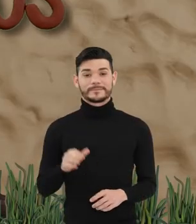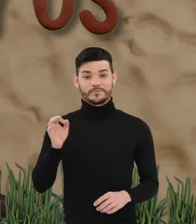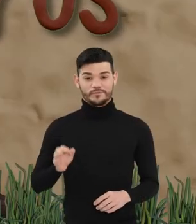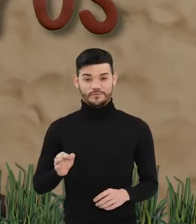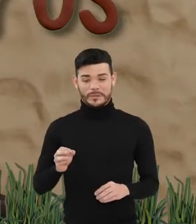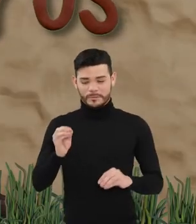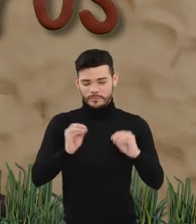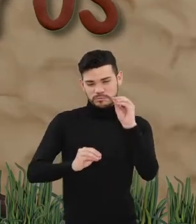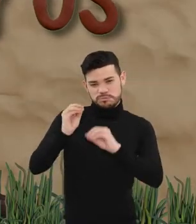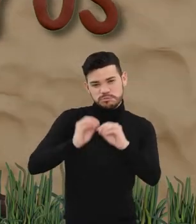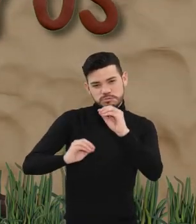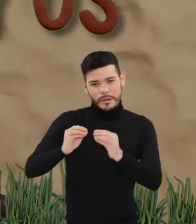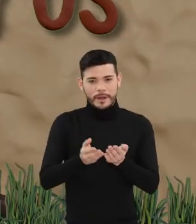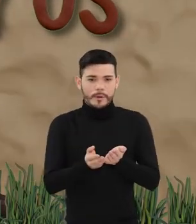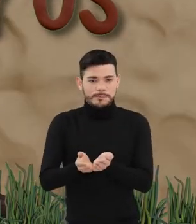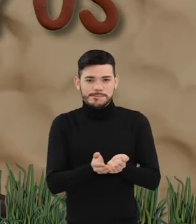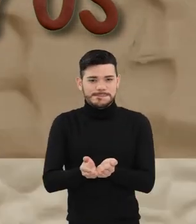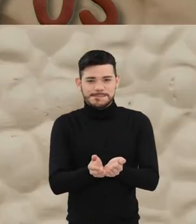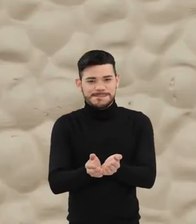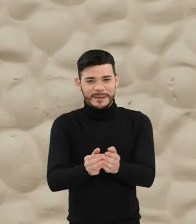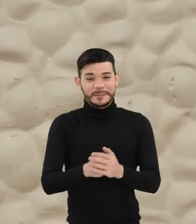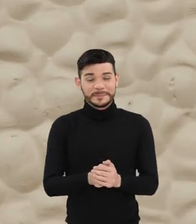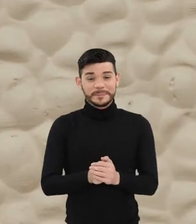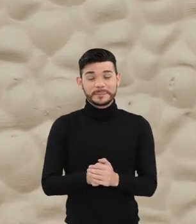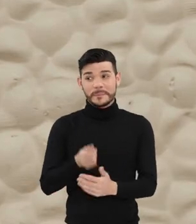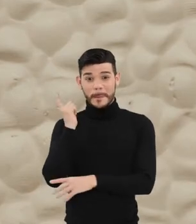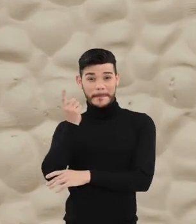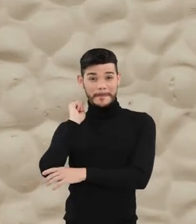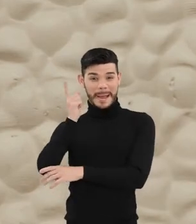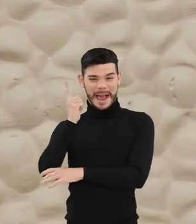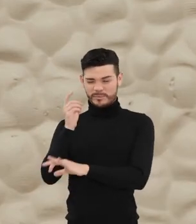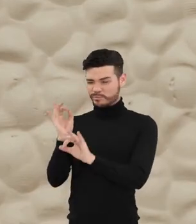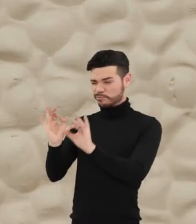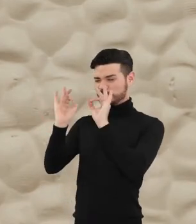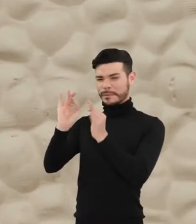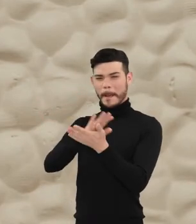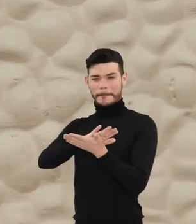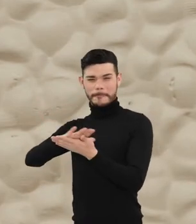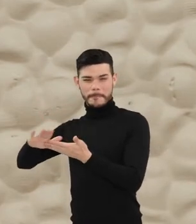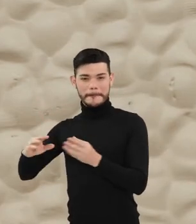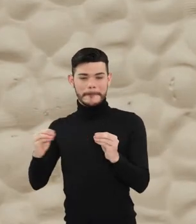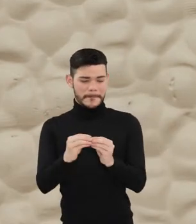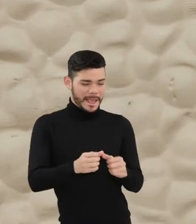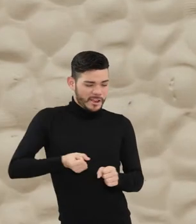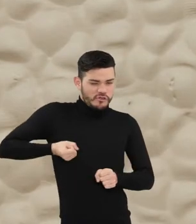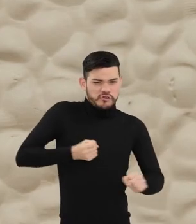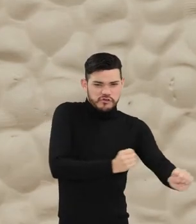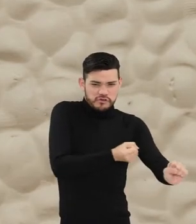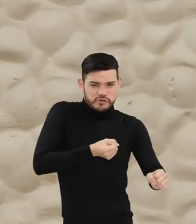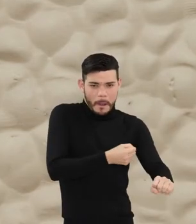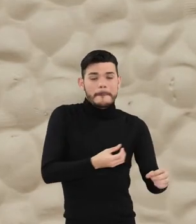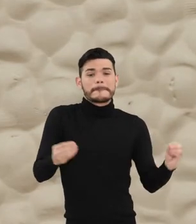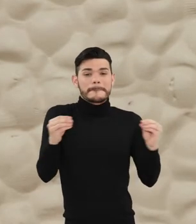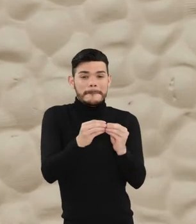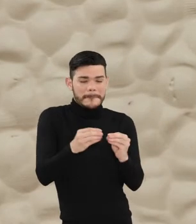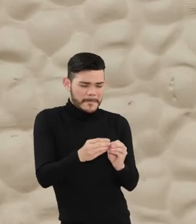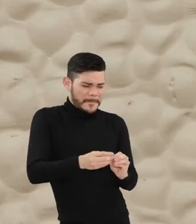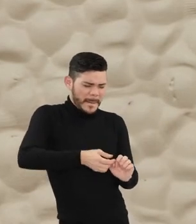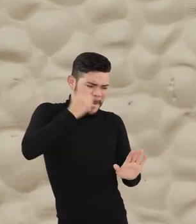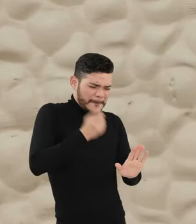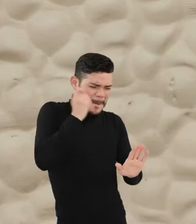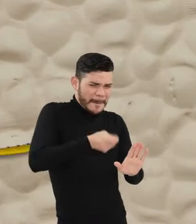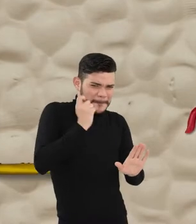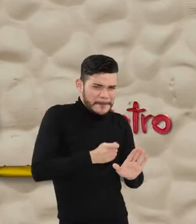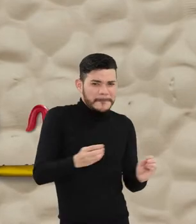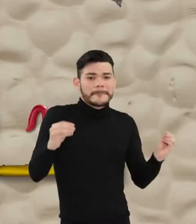Los astilleros. Con una madera de excelente calidad, sierra eléctrica, taladro, serrucho, martillo,